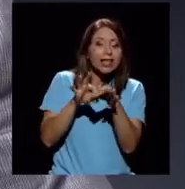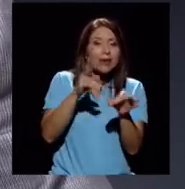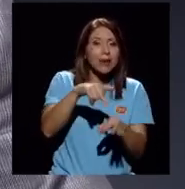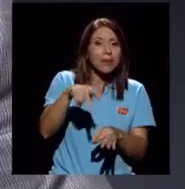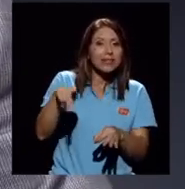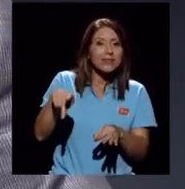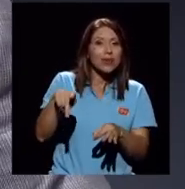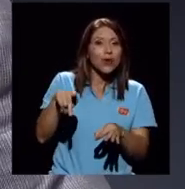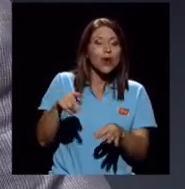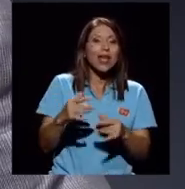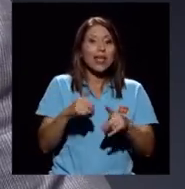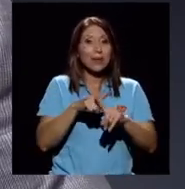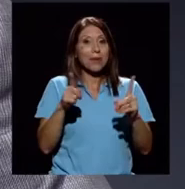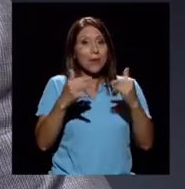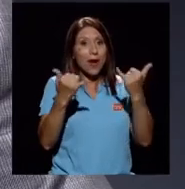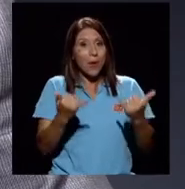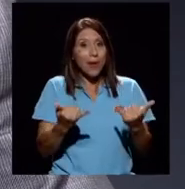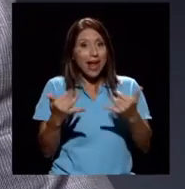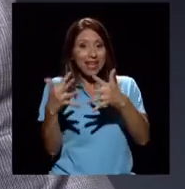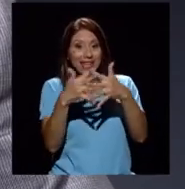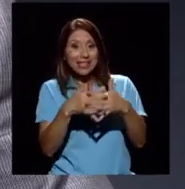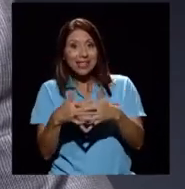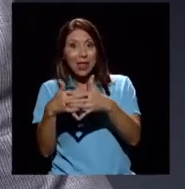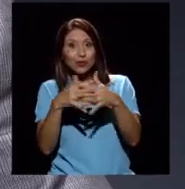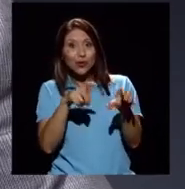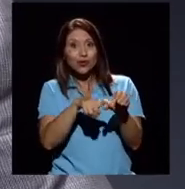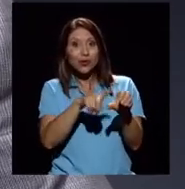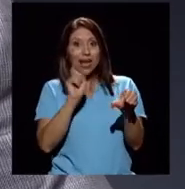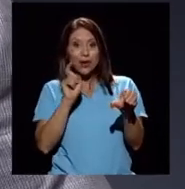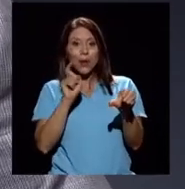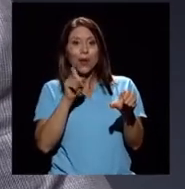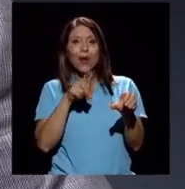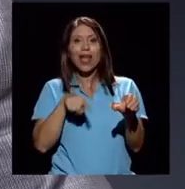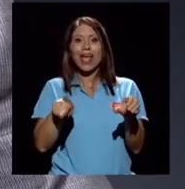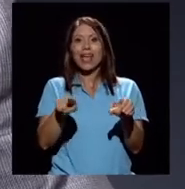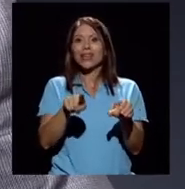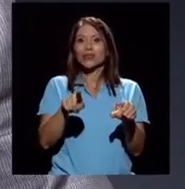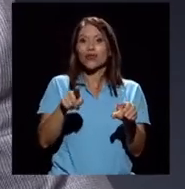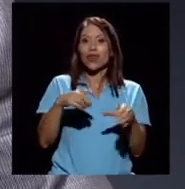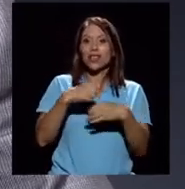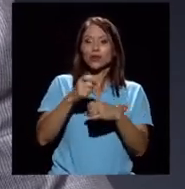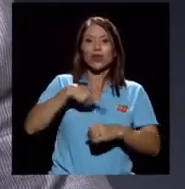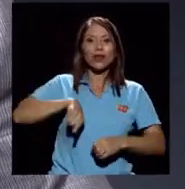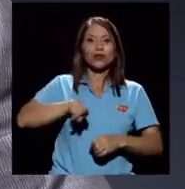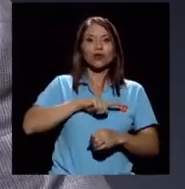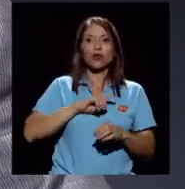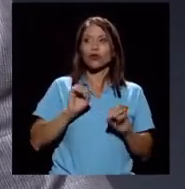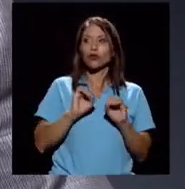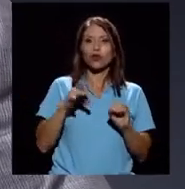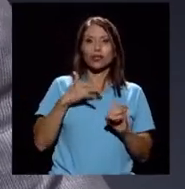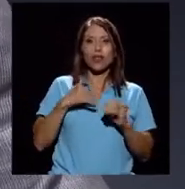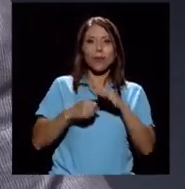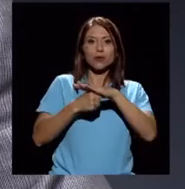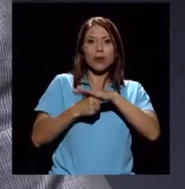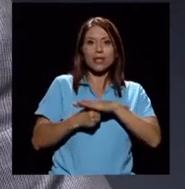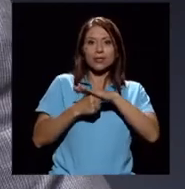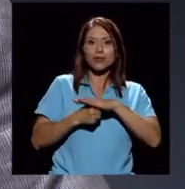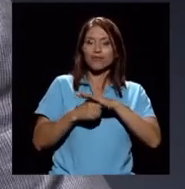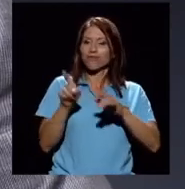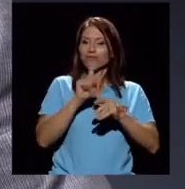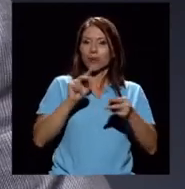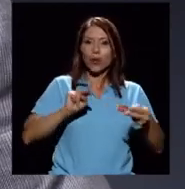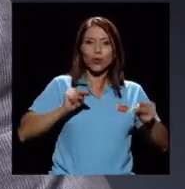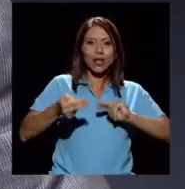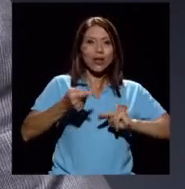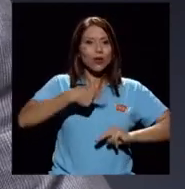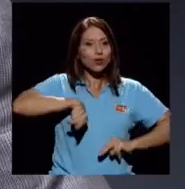como que hace le quitó presión a nuestro lucra miento yo creo que no por el contrario verdad deberíamos